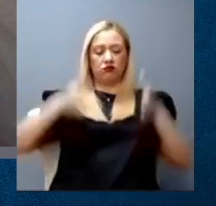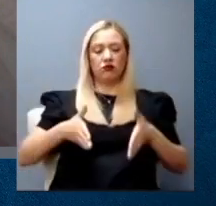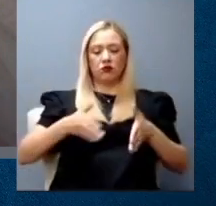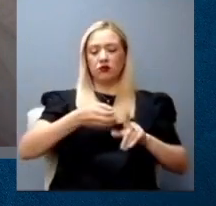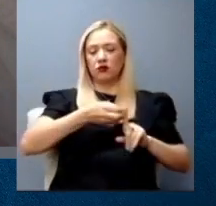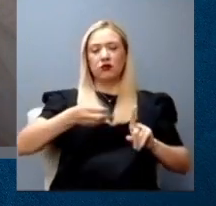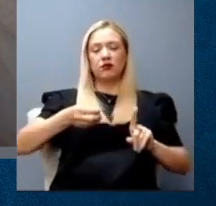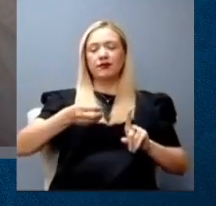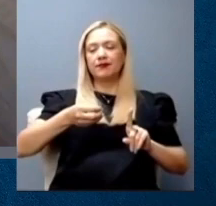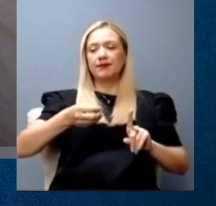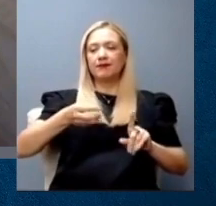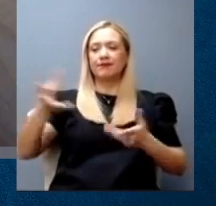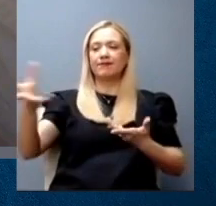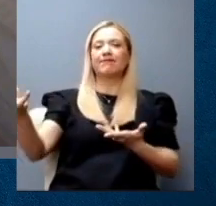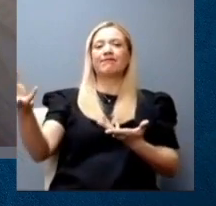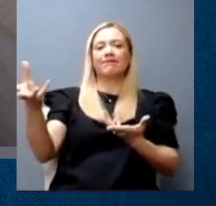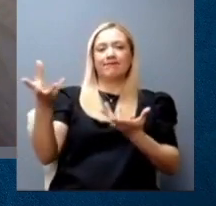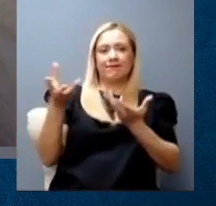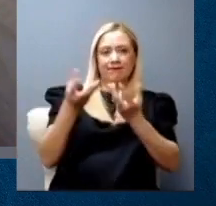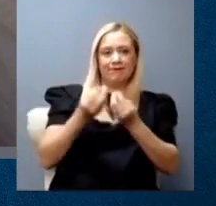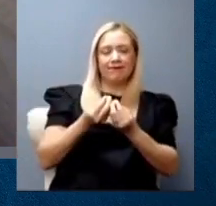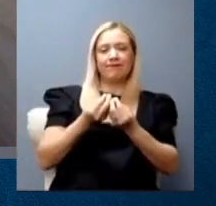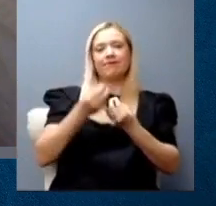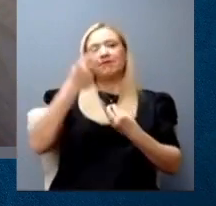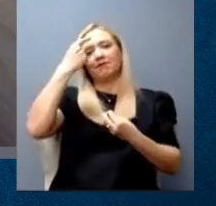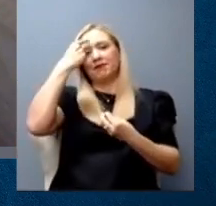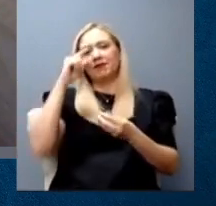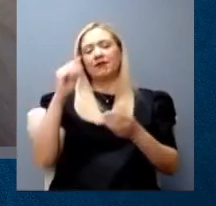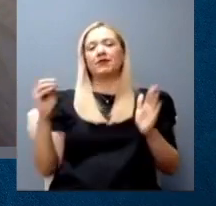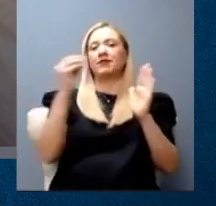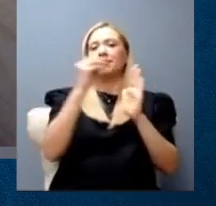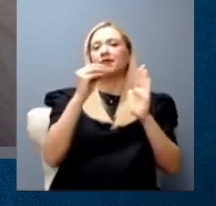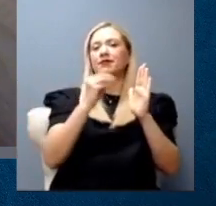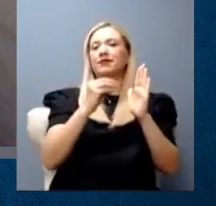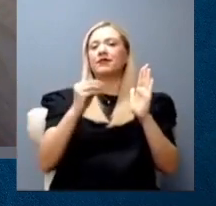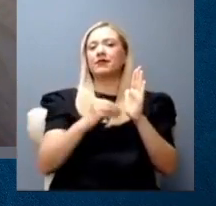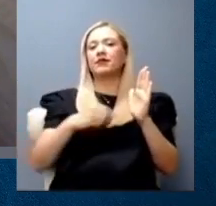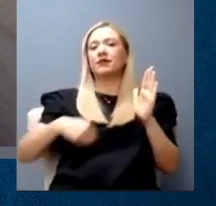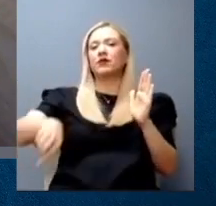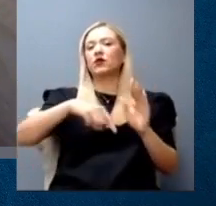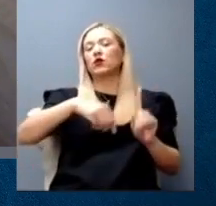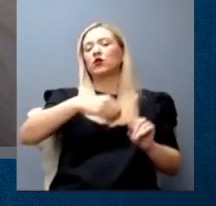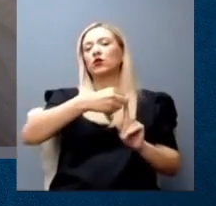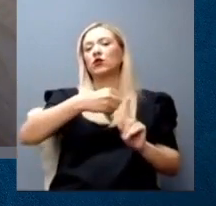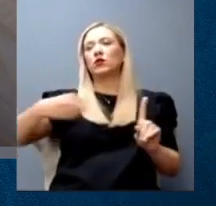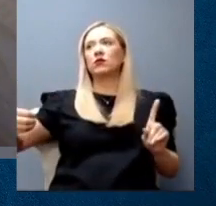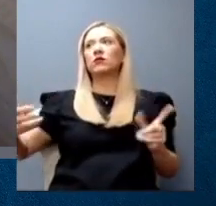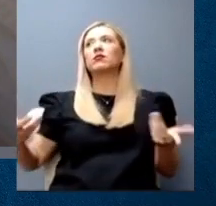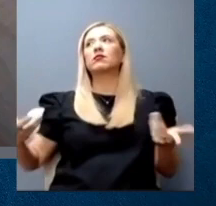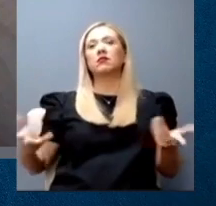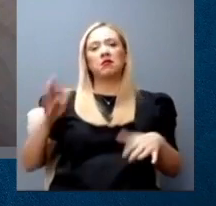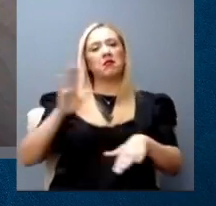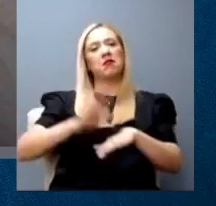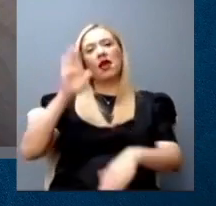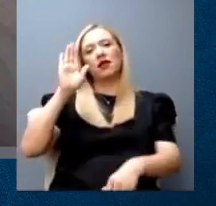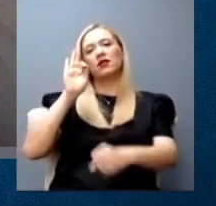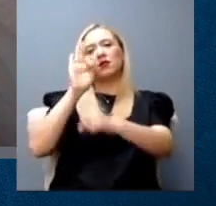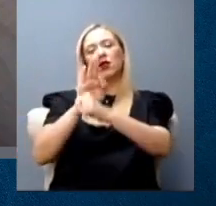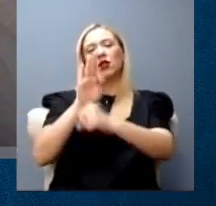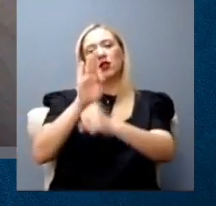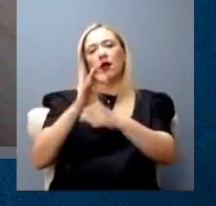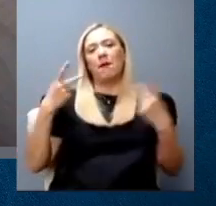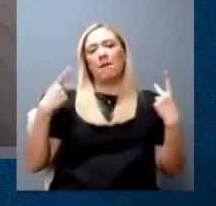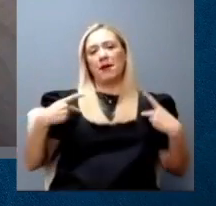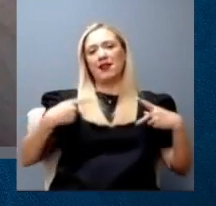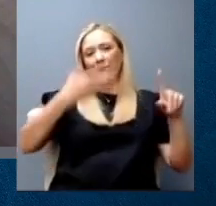entonces también conformar un sistema que diera amplia protección a la